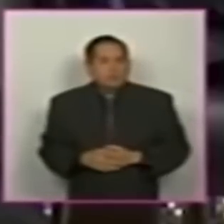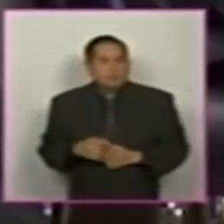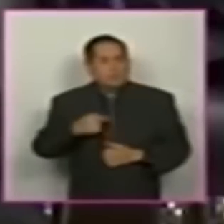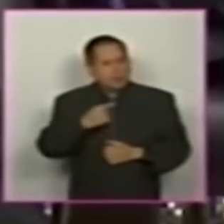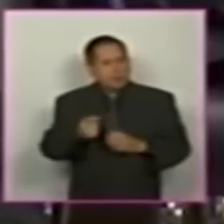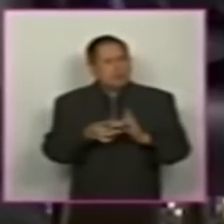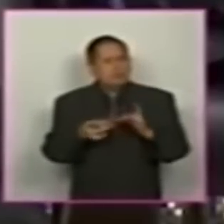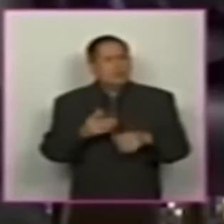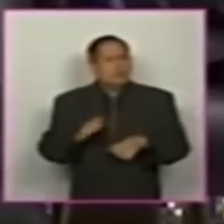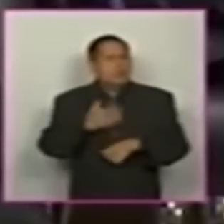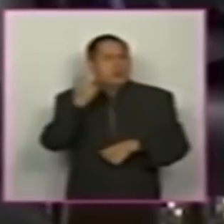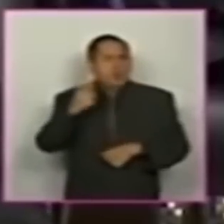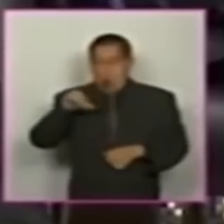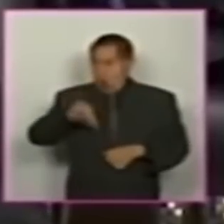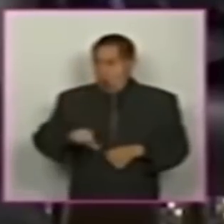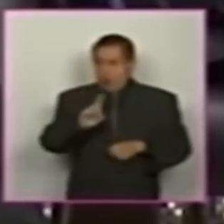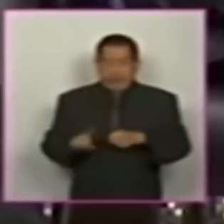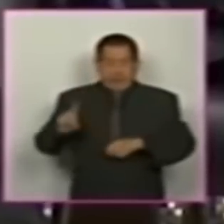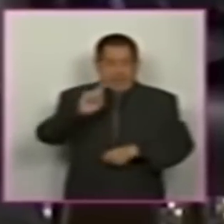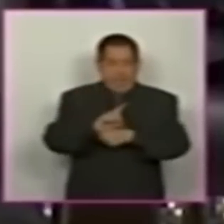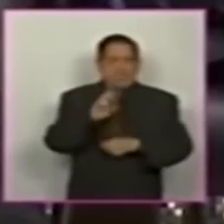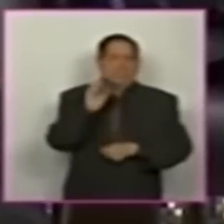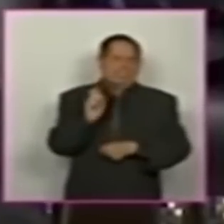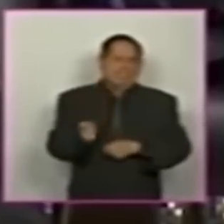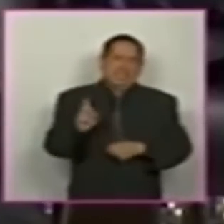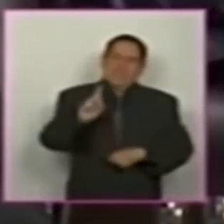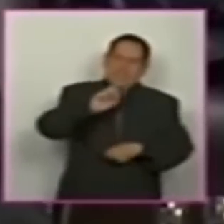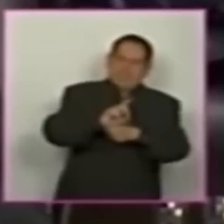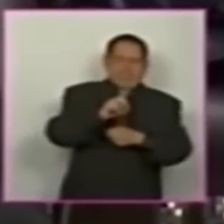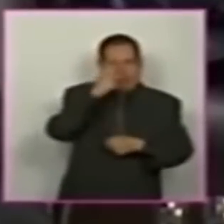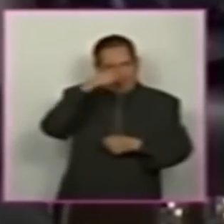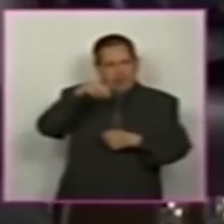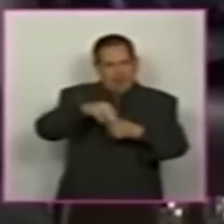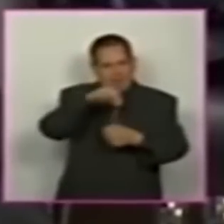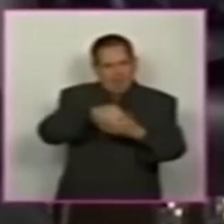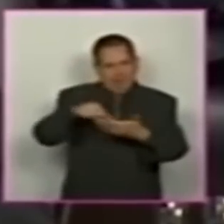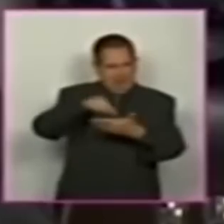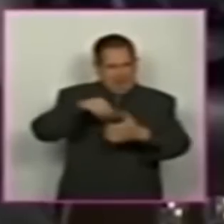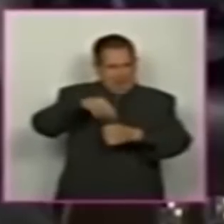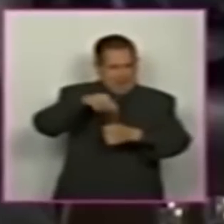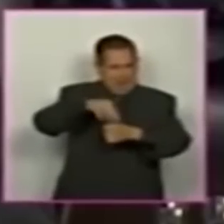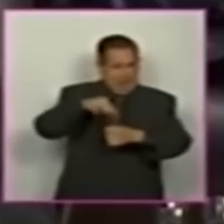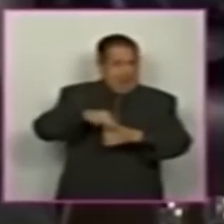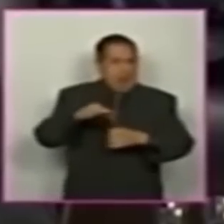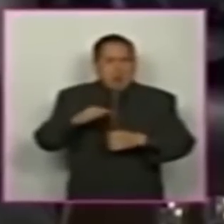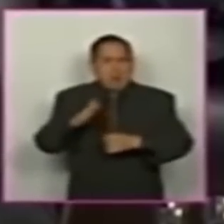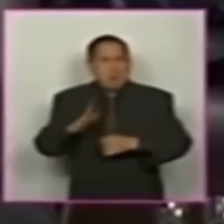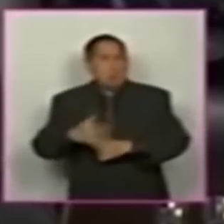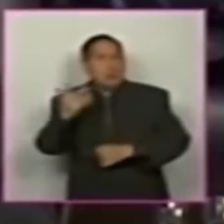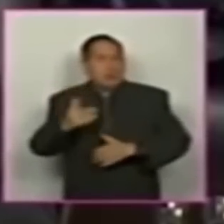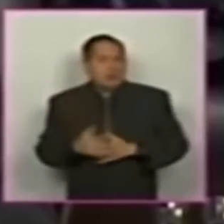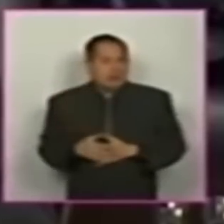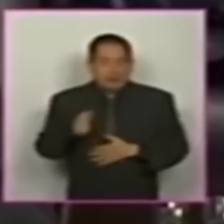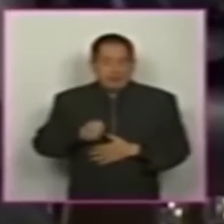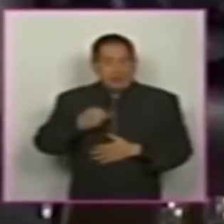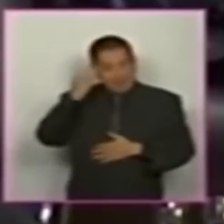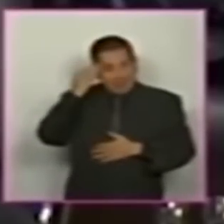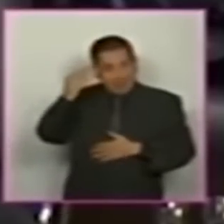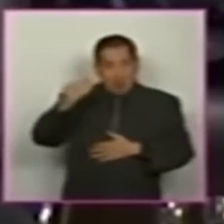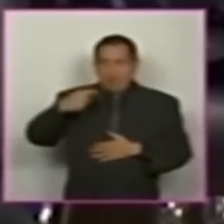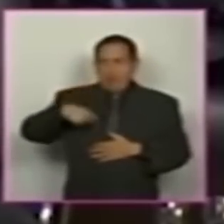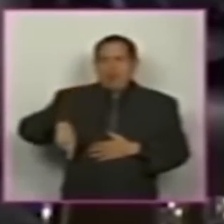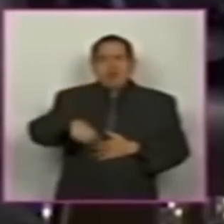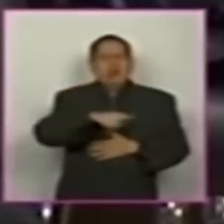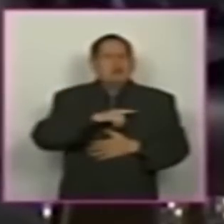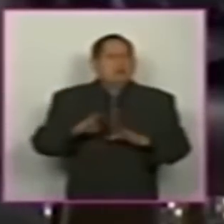en las páginas conforme al ordenado. Entonces, consejera, sí se dieron por enterados porque sí bajaron las conferencias donde señala a Xóchitl